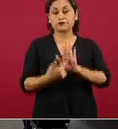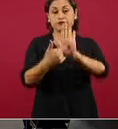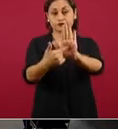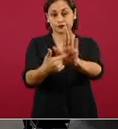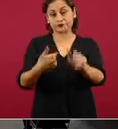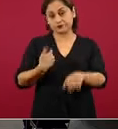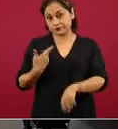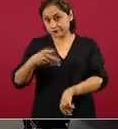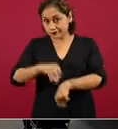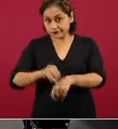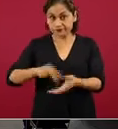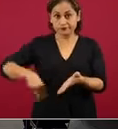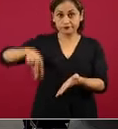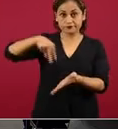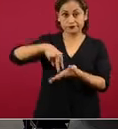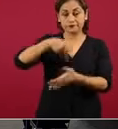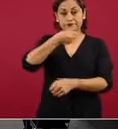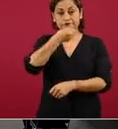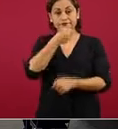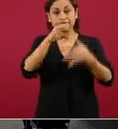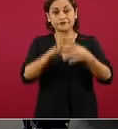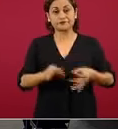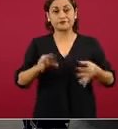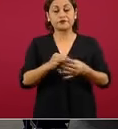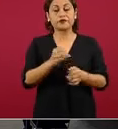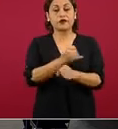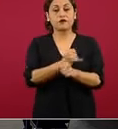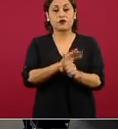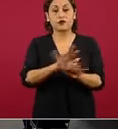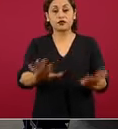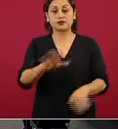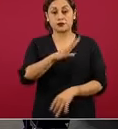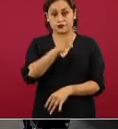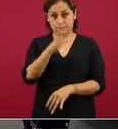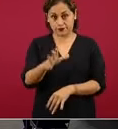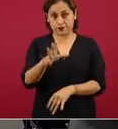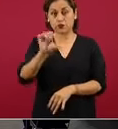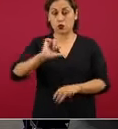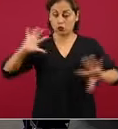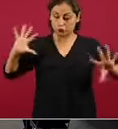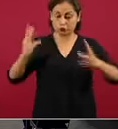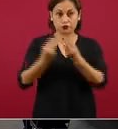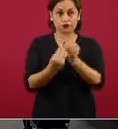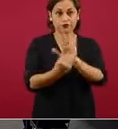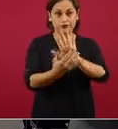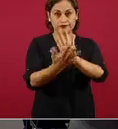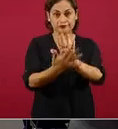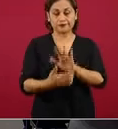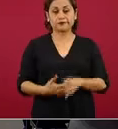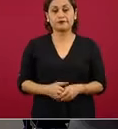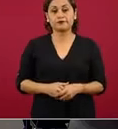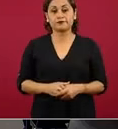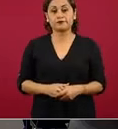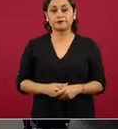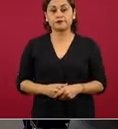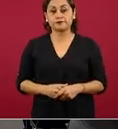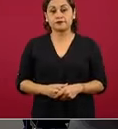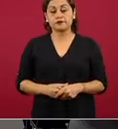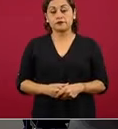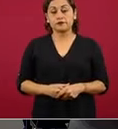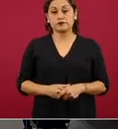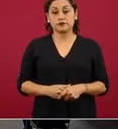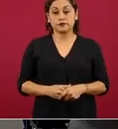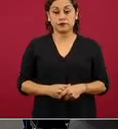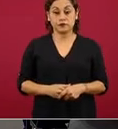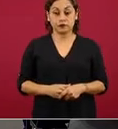pie para poder dar el informe técnico al día de hoy. Yo también estuvimos